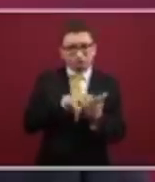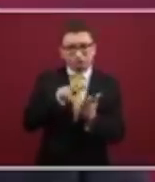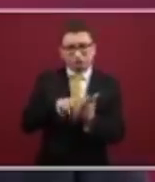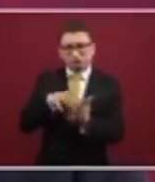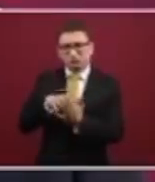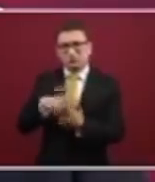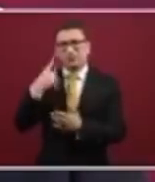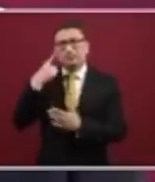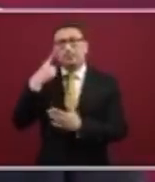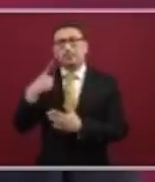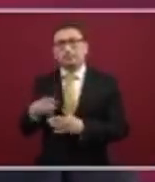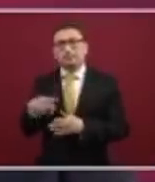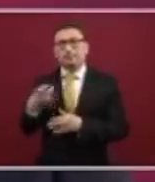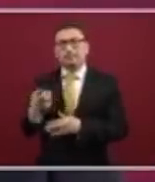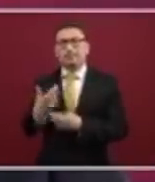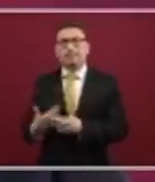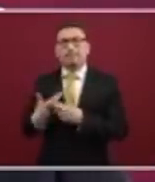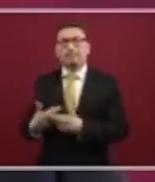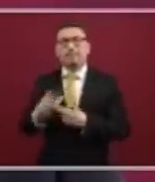gente.